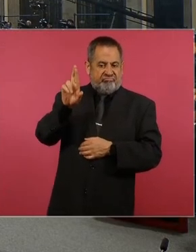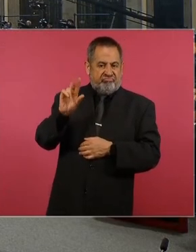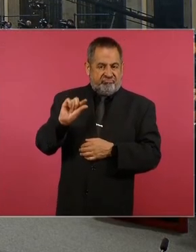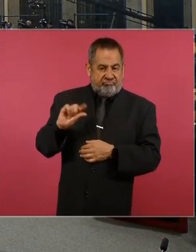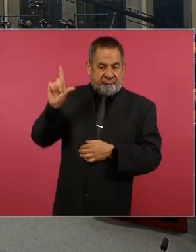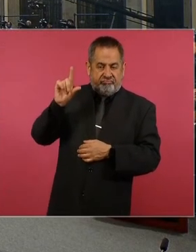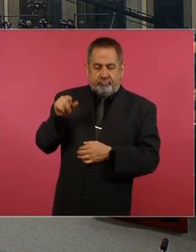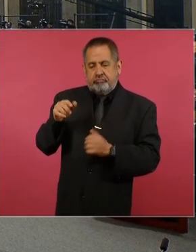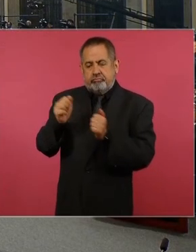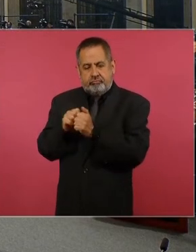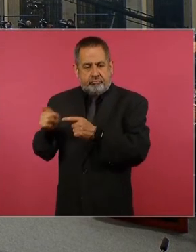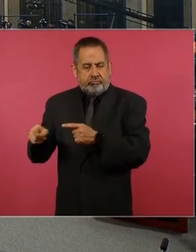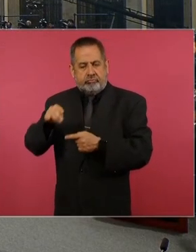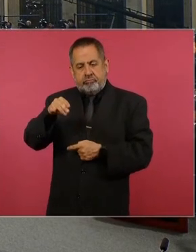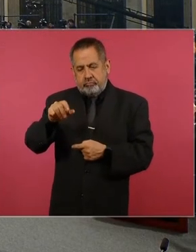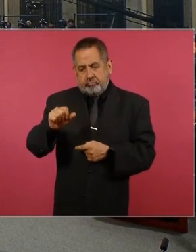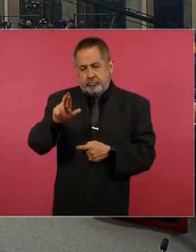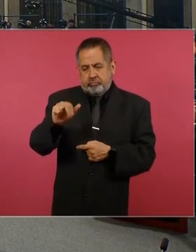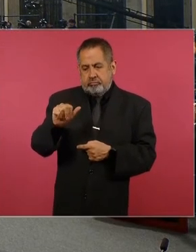Elena,